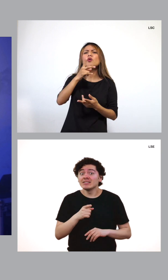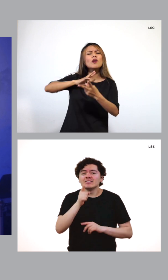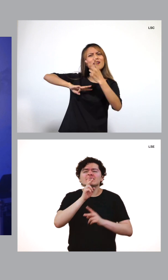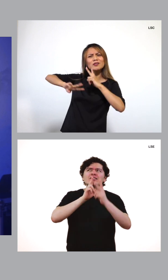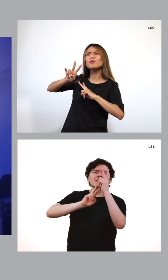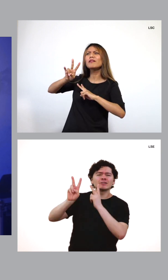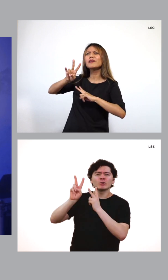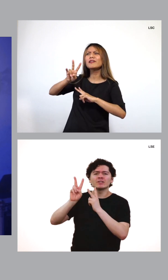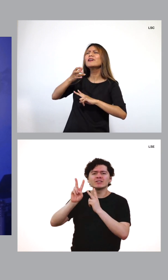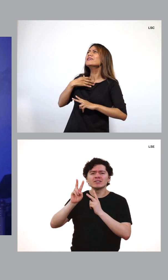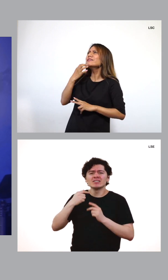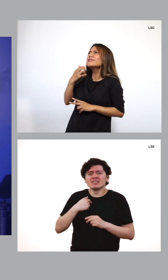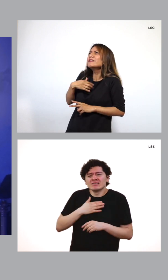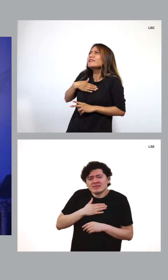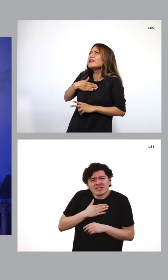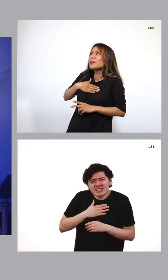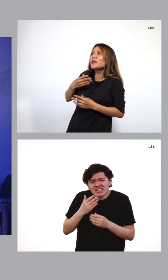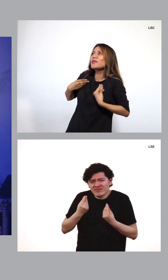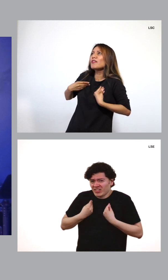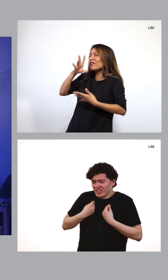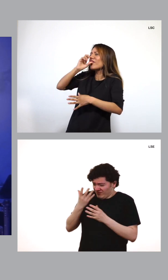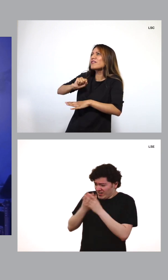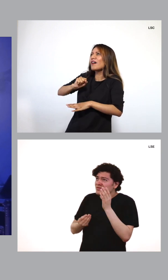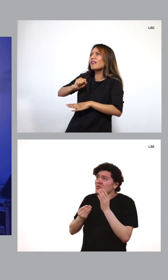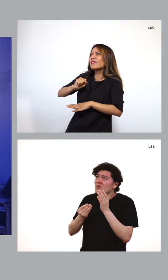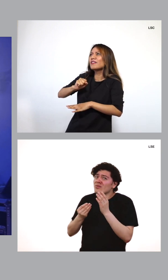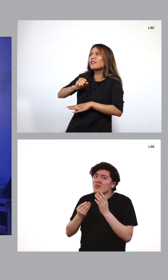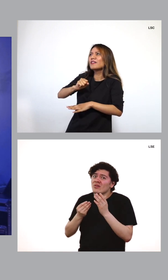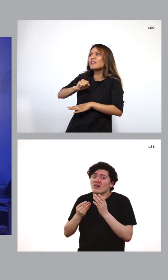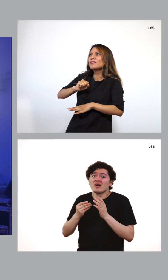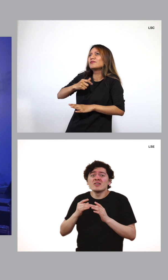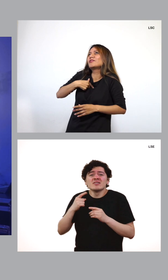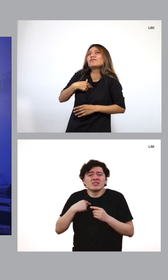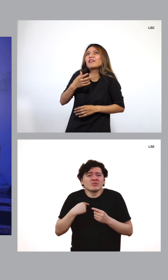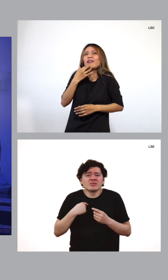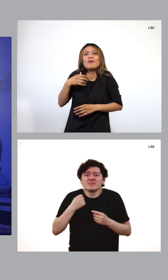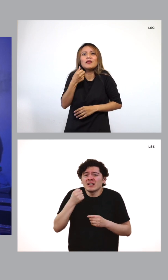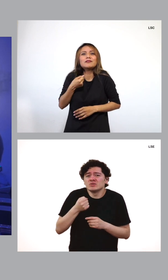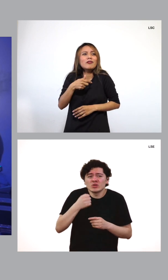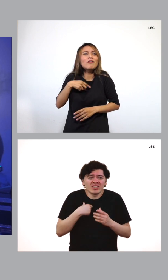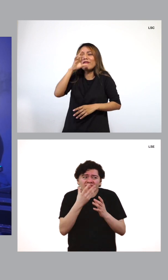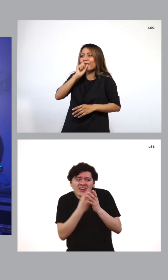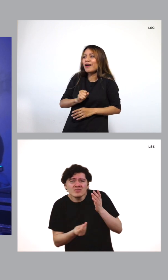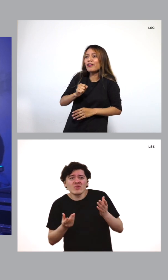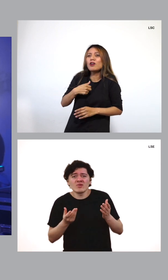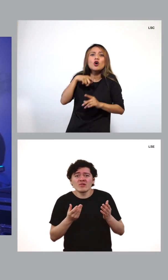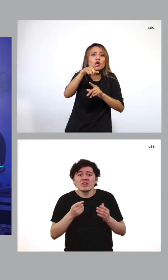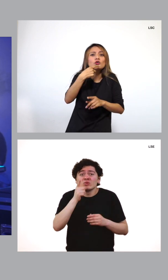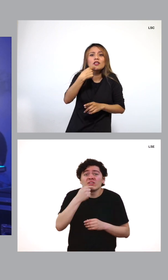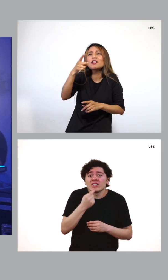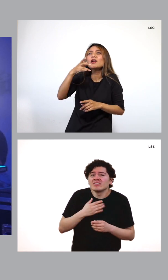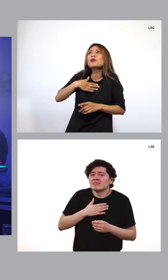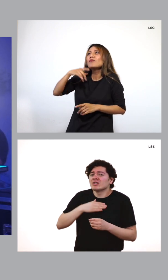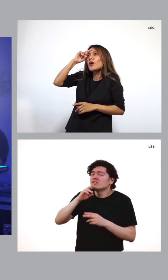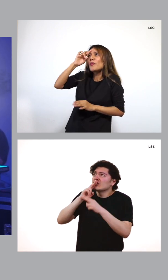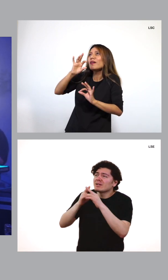le puedes decir, sí, es cierto, he fallado. ¡Sorpresa! Juan Mejías ha fallado. ¡Sorpresa! Como te llames en la pantalla, ha